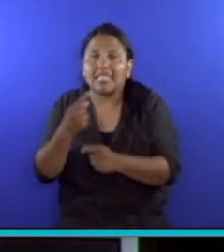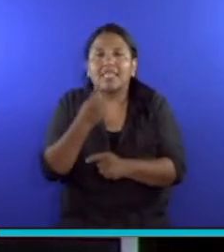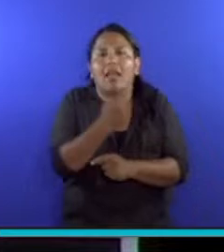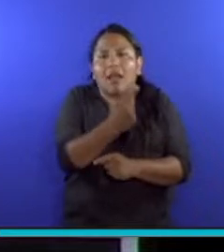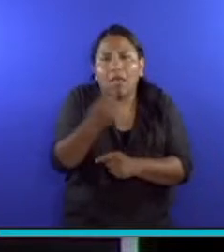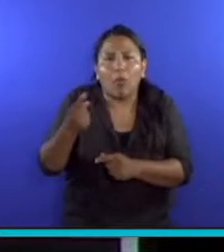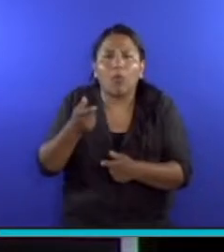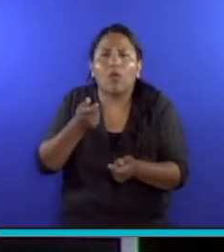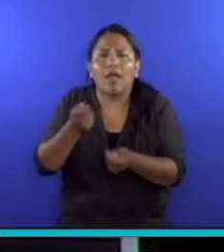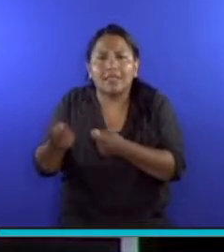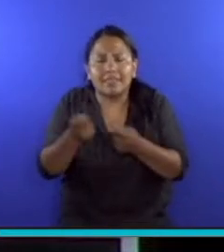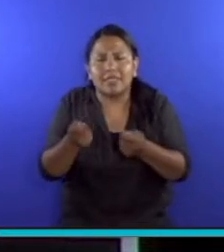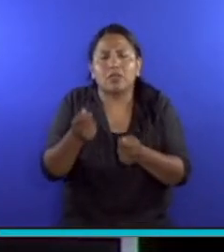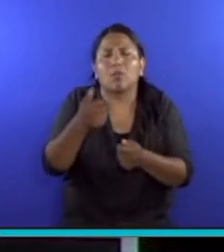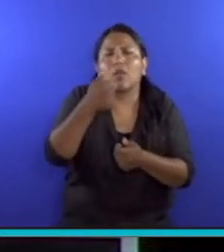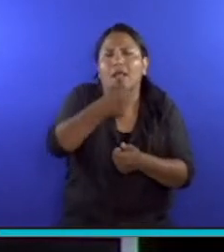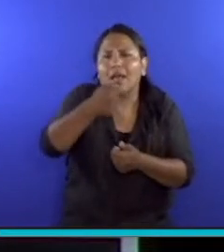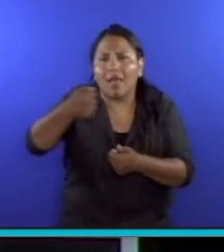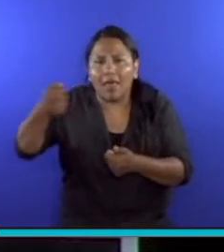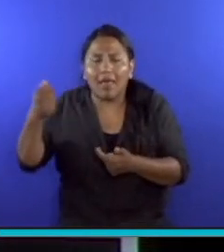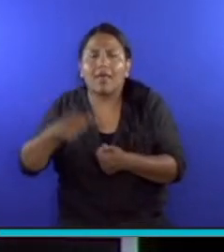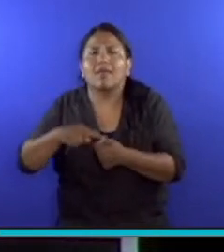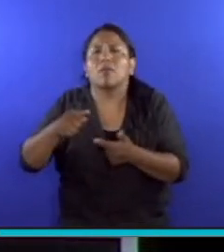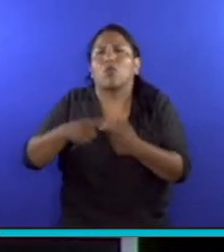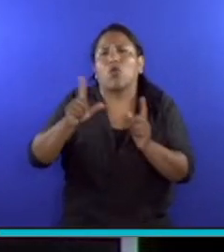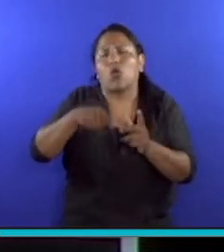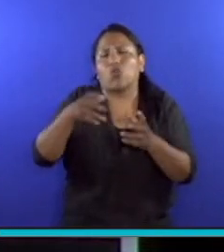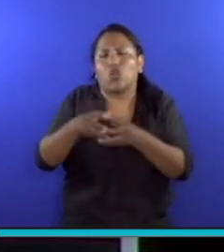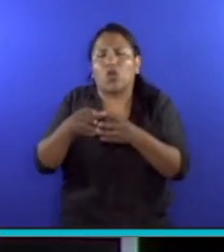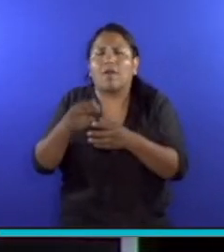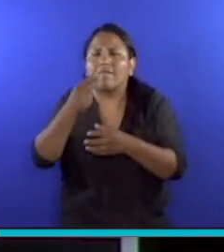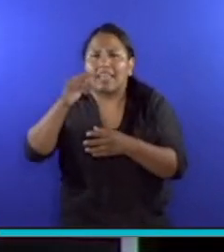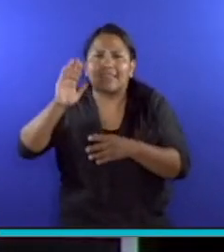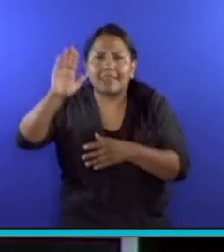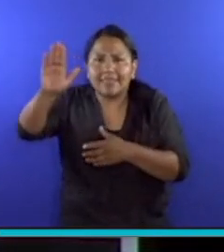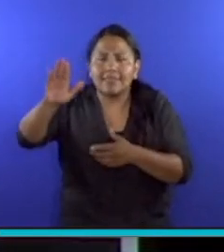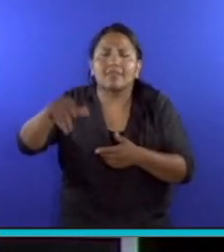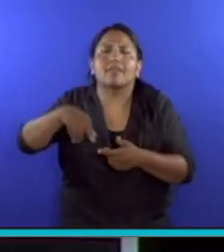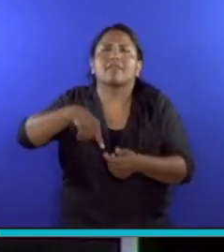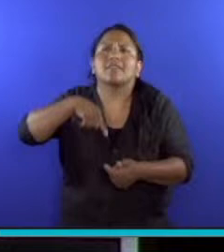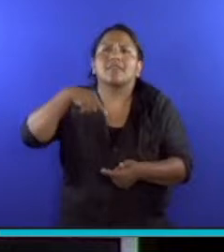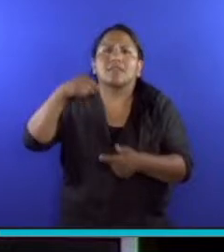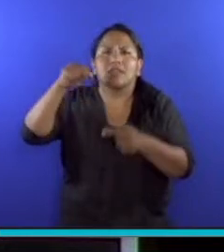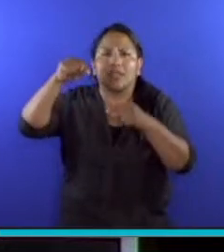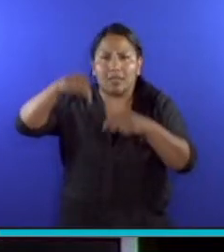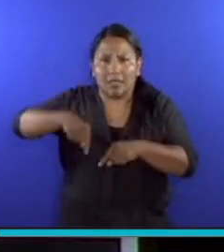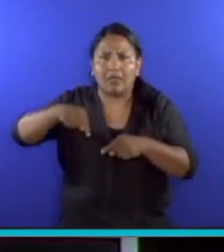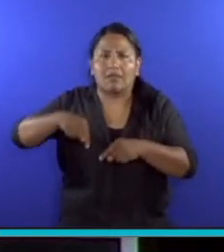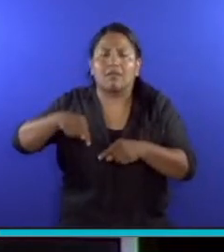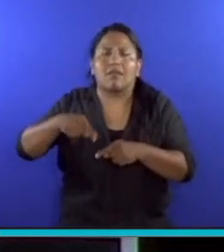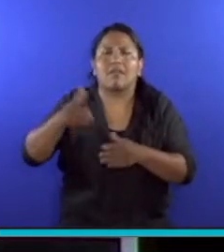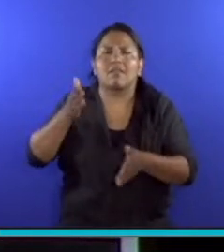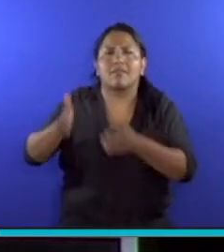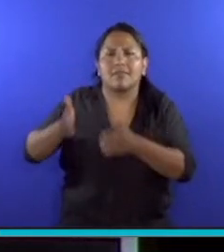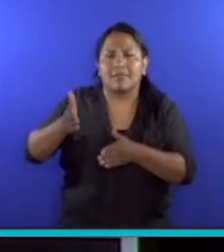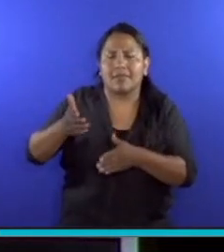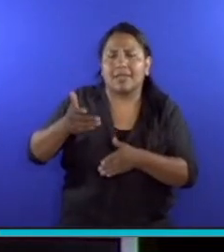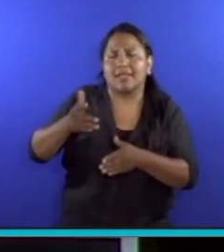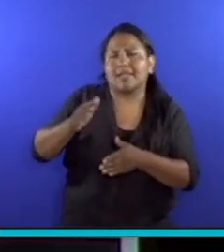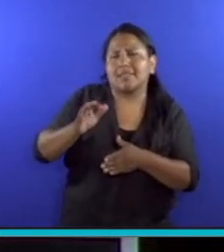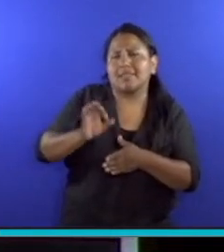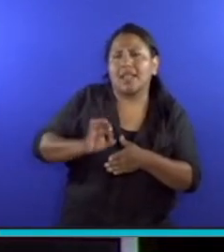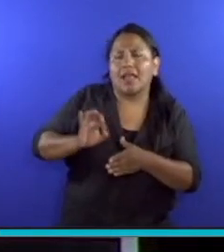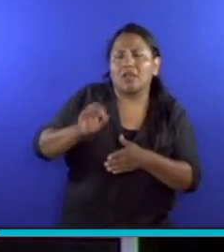por la AAA y por las bandas fascistas que ocurrieron entre el 73 y el